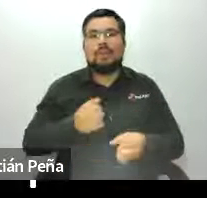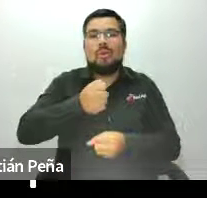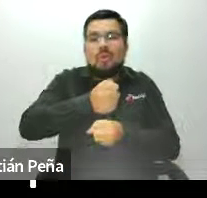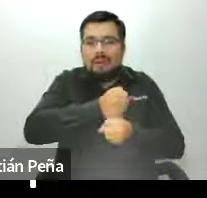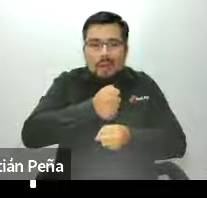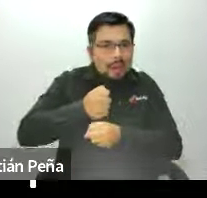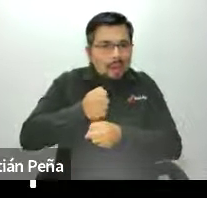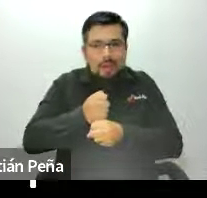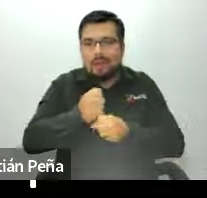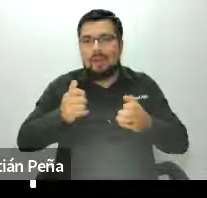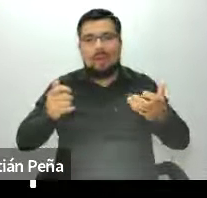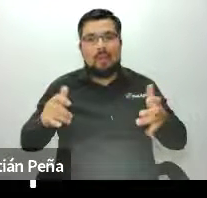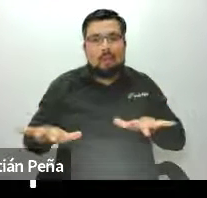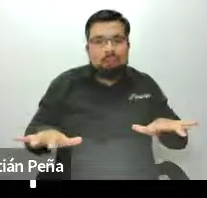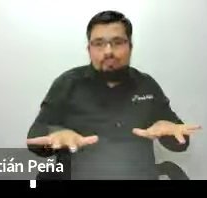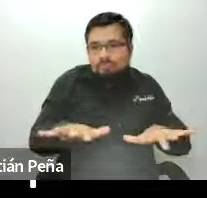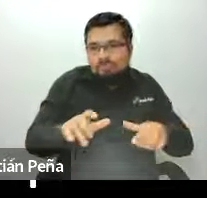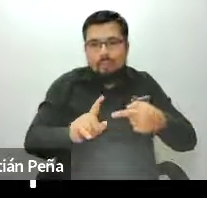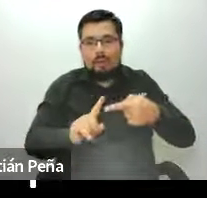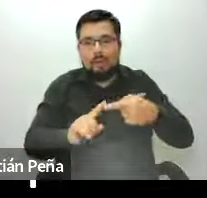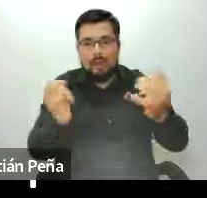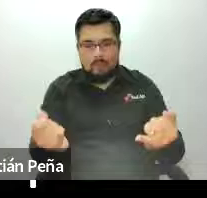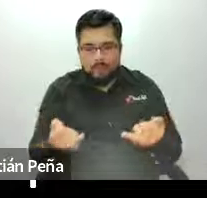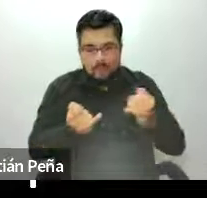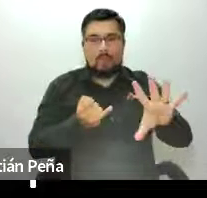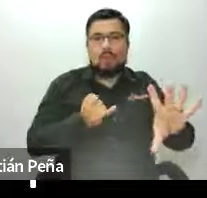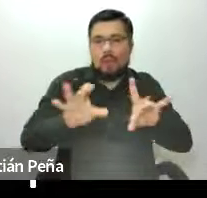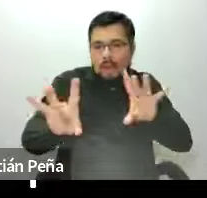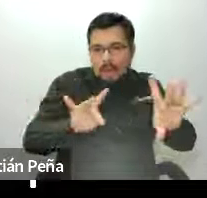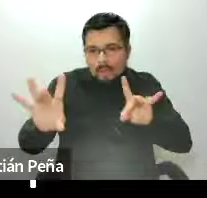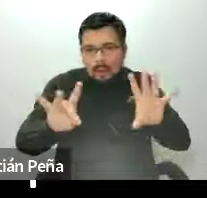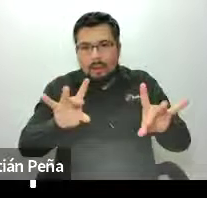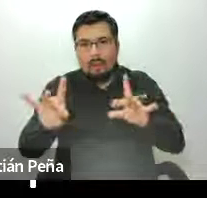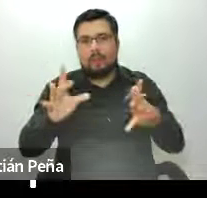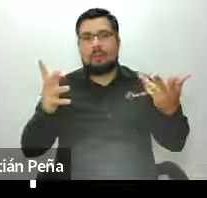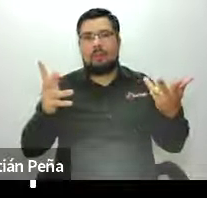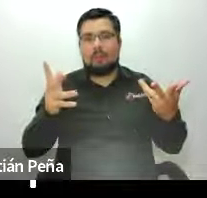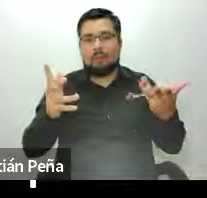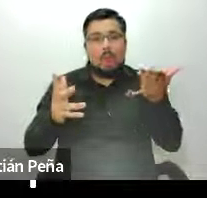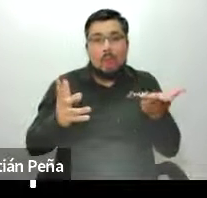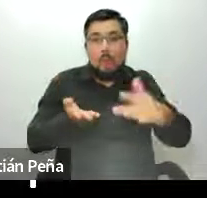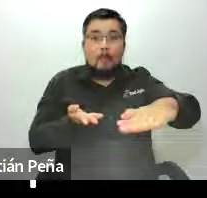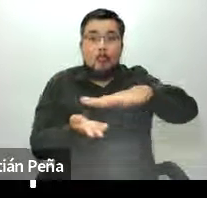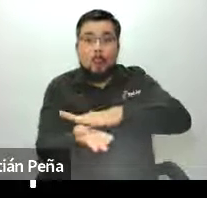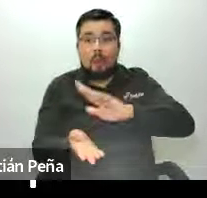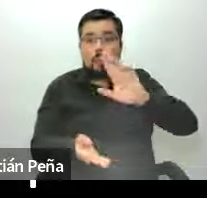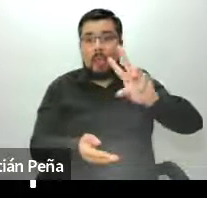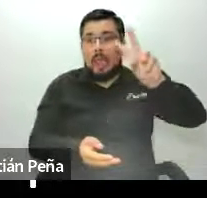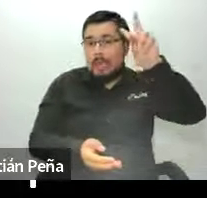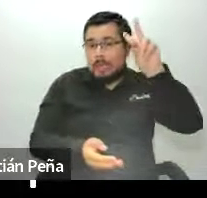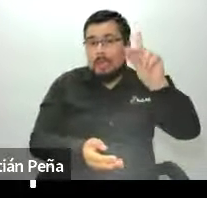Fuimos levantando información, fuimos sometiendo a discusión propuestas iniciales, ¿no es cierto?, de